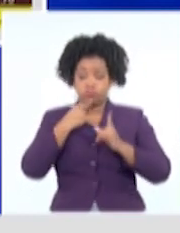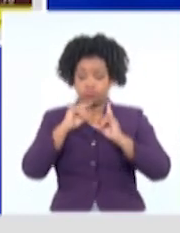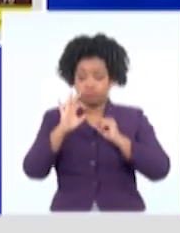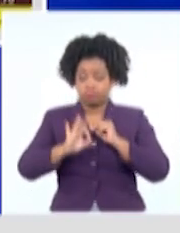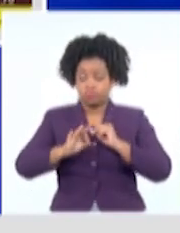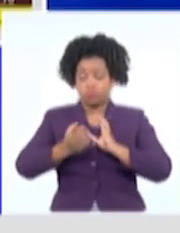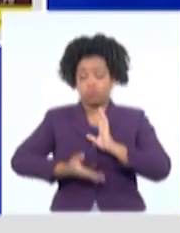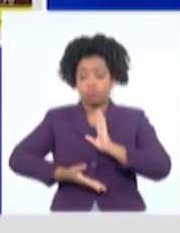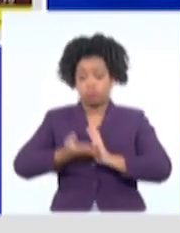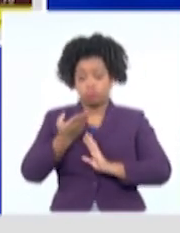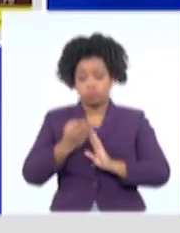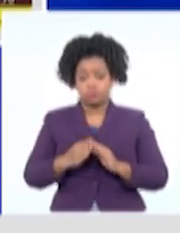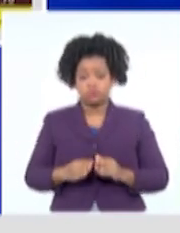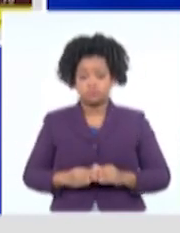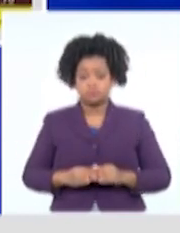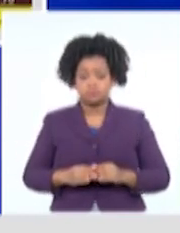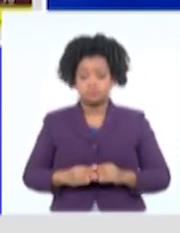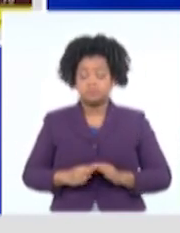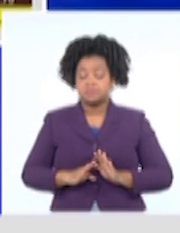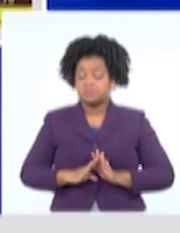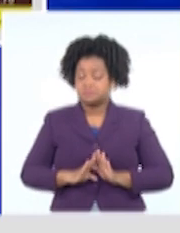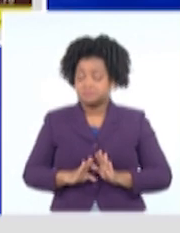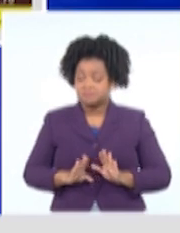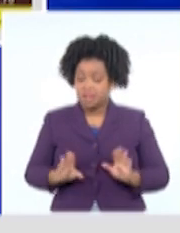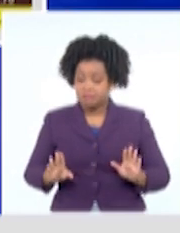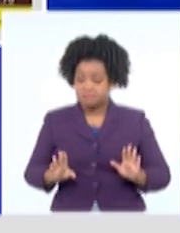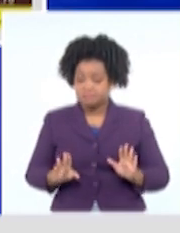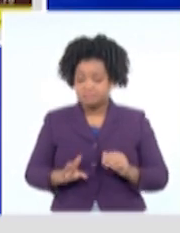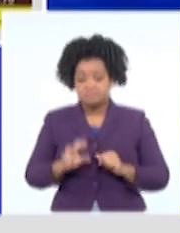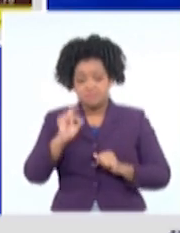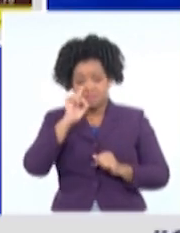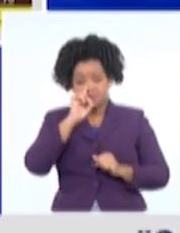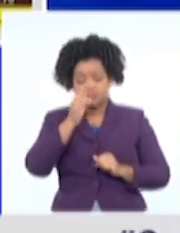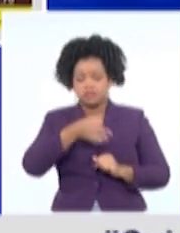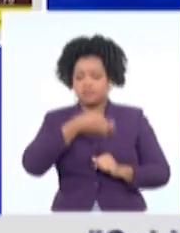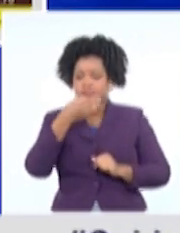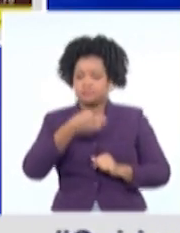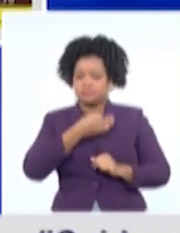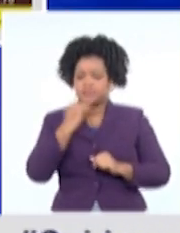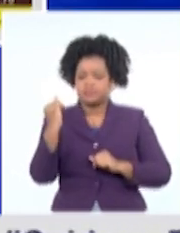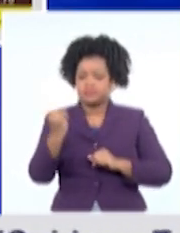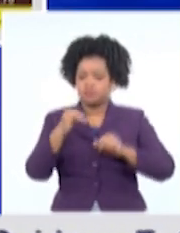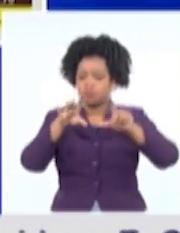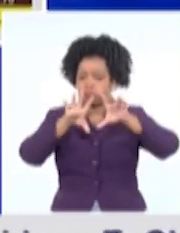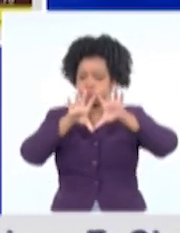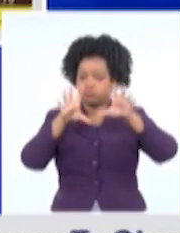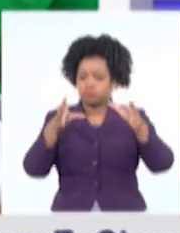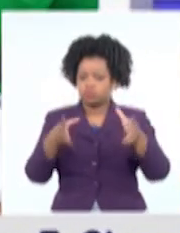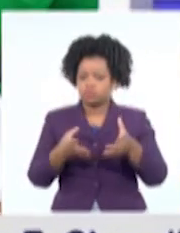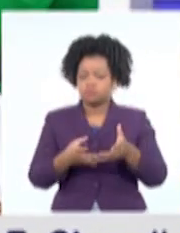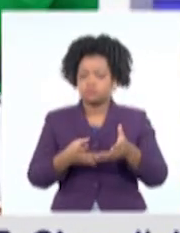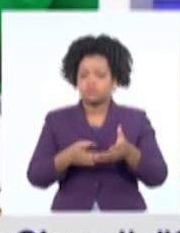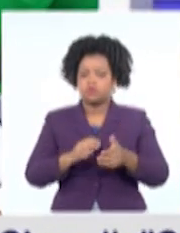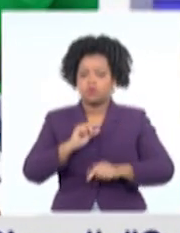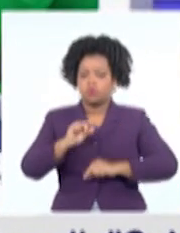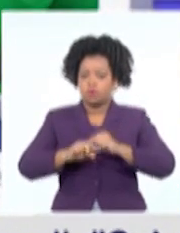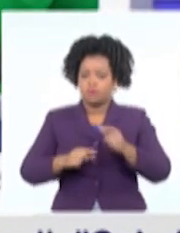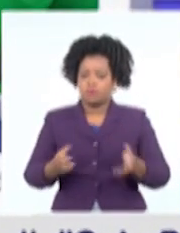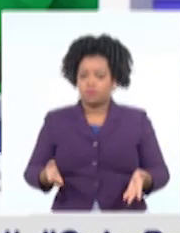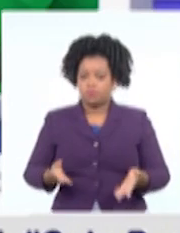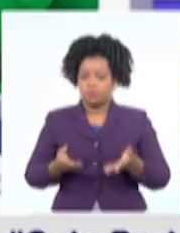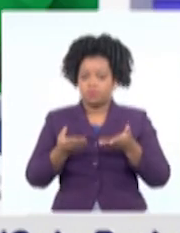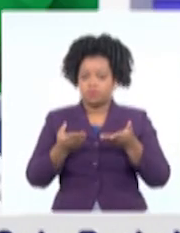elevadas. Hasta aquí realmente la situación internacional se viene avanzando. Yo ahorita, y